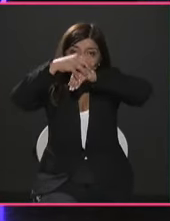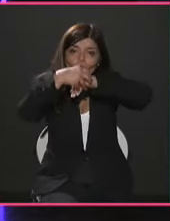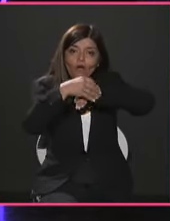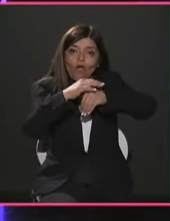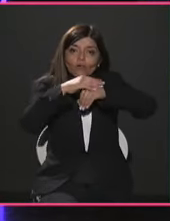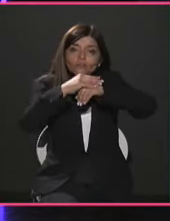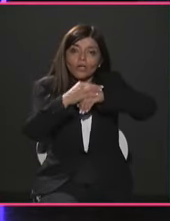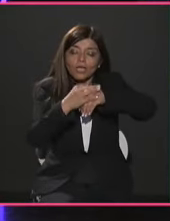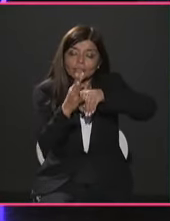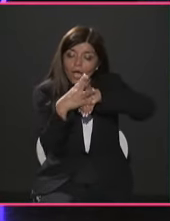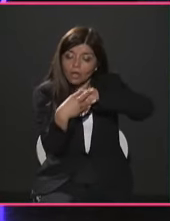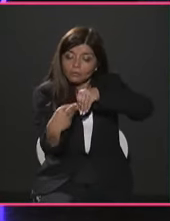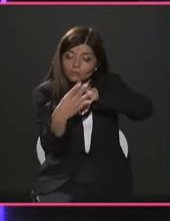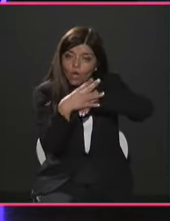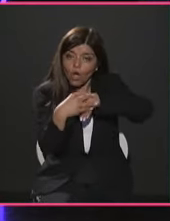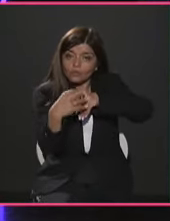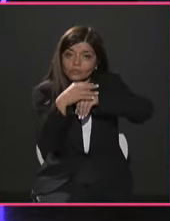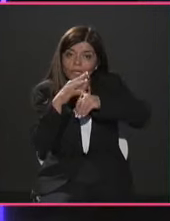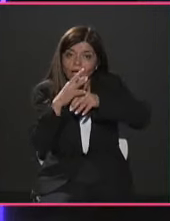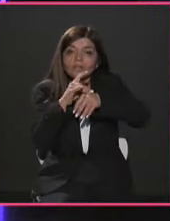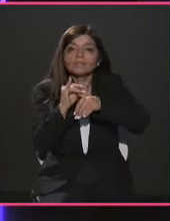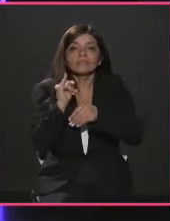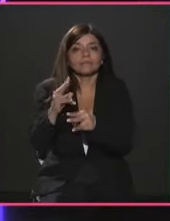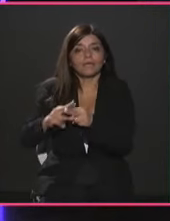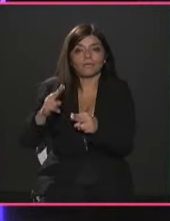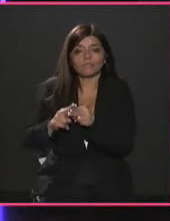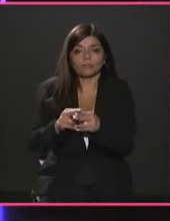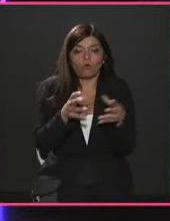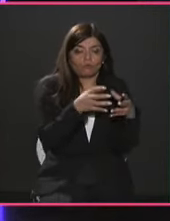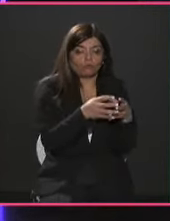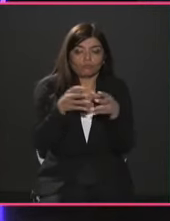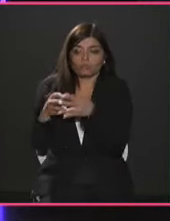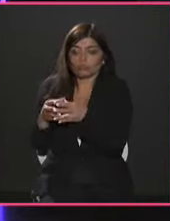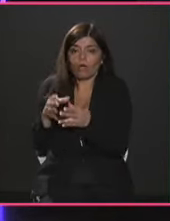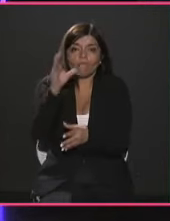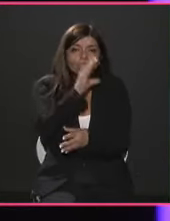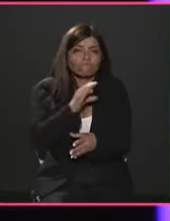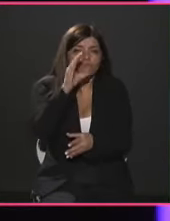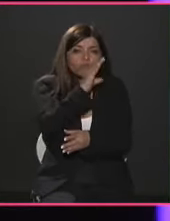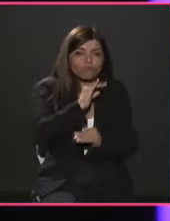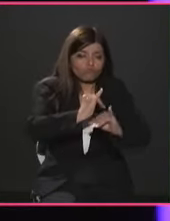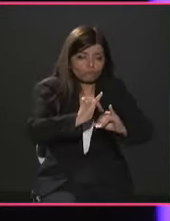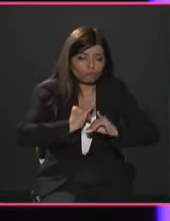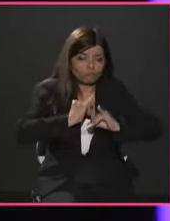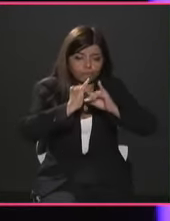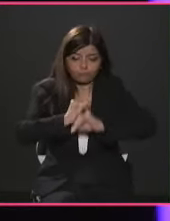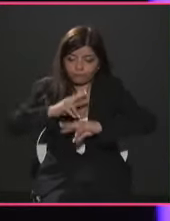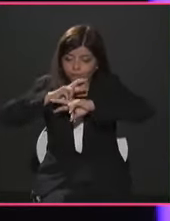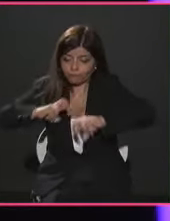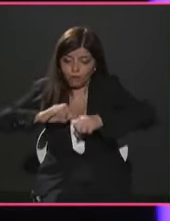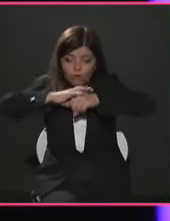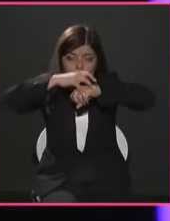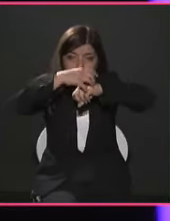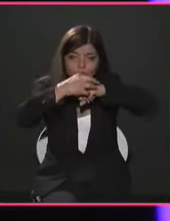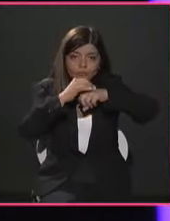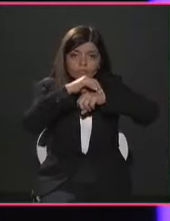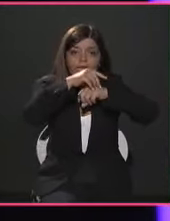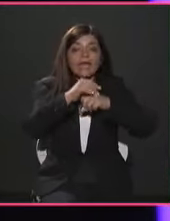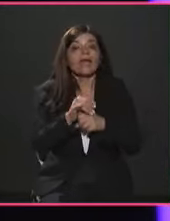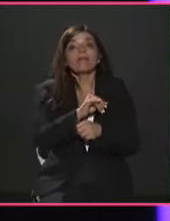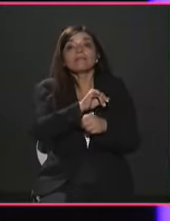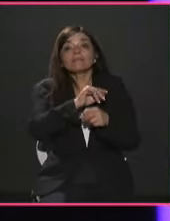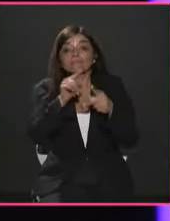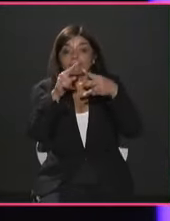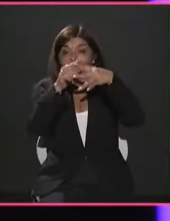realmente se está alimentando de estas bacterias Entonces eso es lo que hicimos Teníamos dos equipos buscando bacteriófagos que calzar con esto y después de